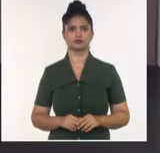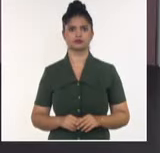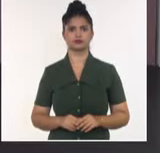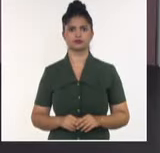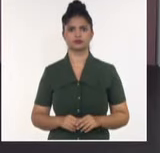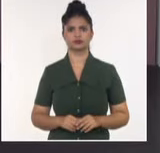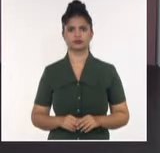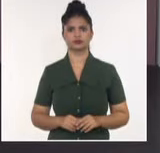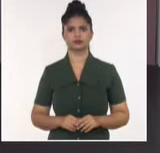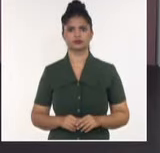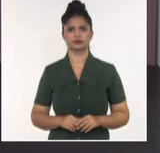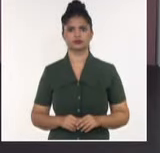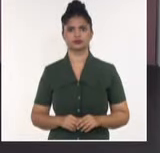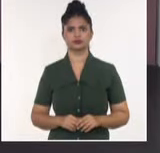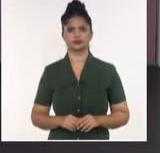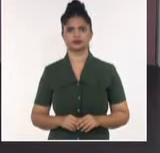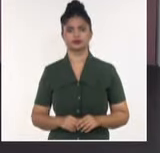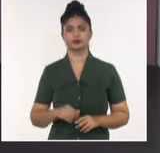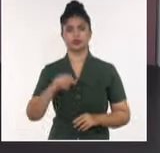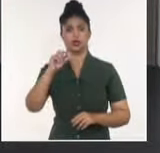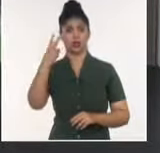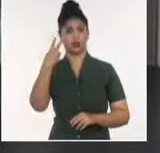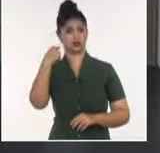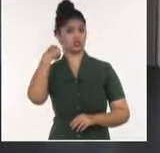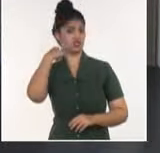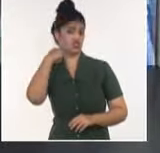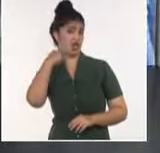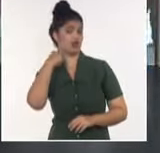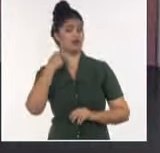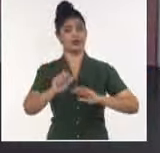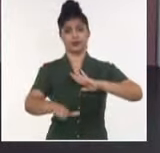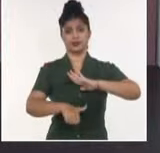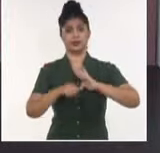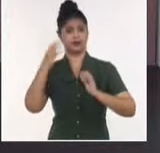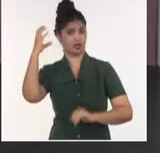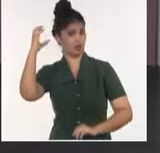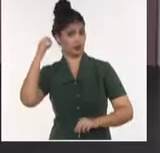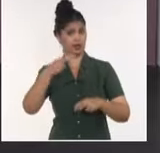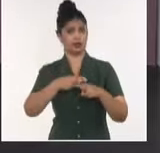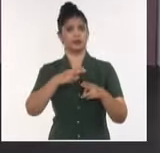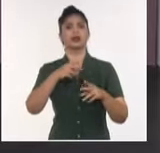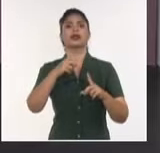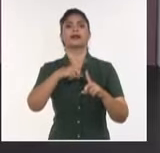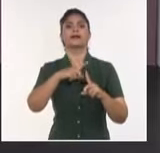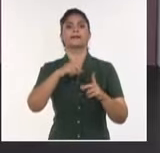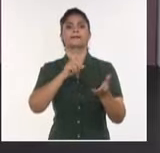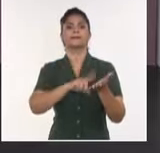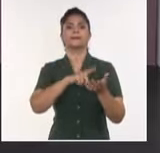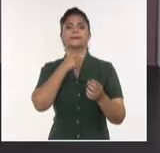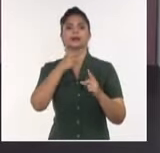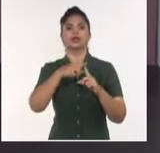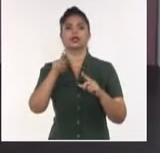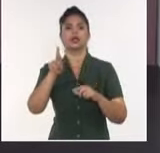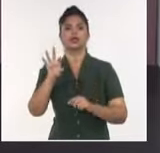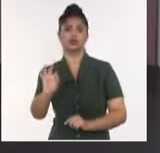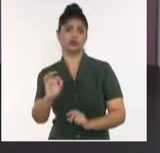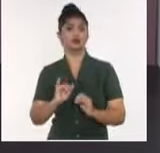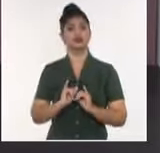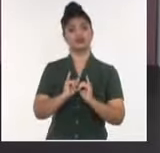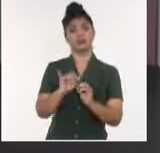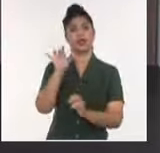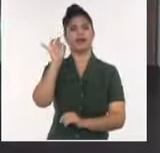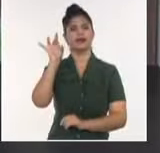Y en un balance de sus dos primeros años de gestión, el presidente colombiano Gustavo Petro enumeró al menos 15 logros que van desde la disminución